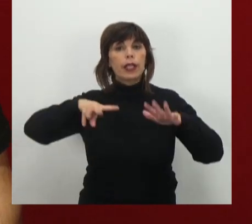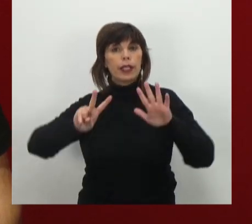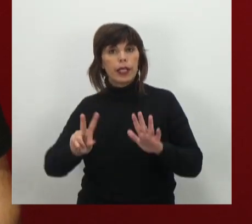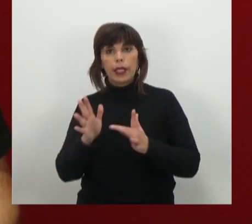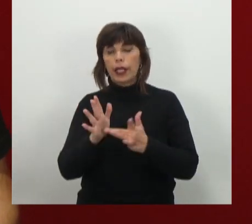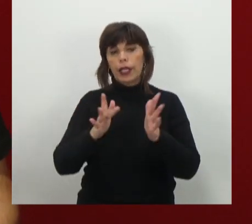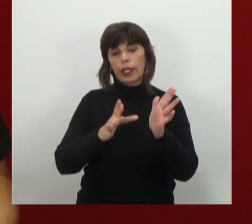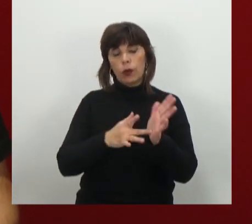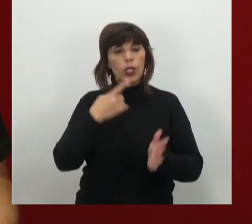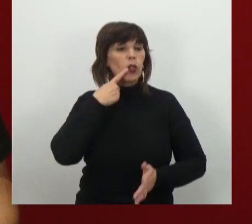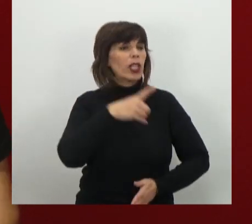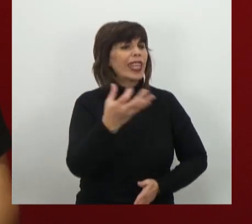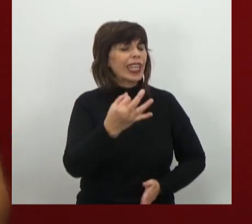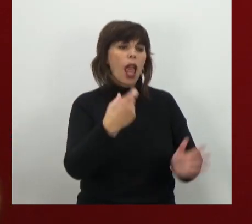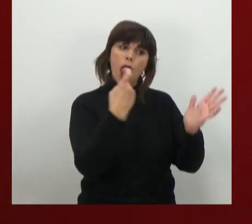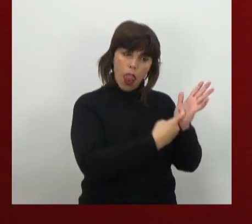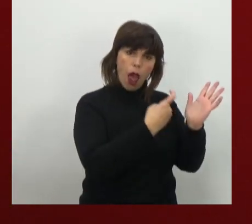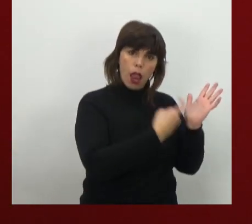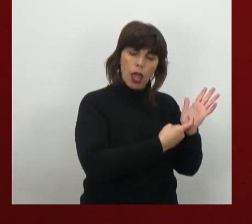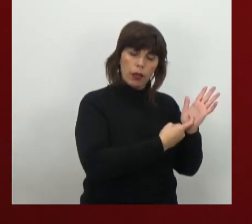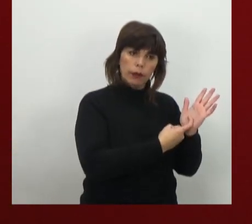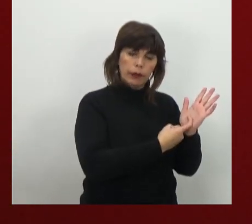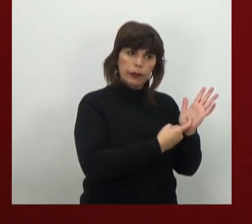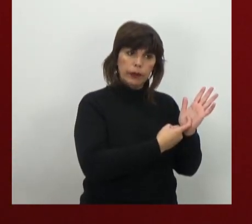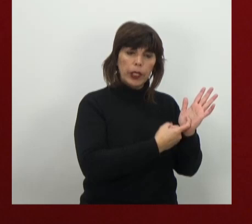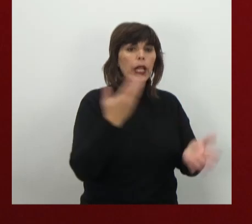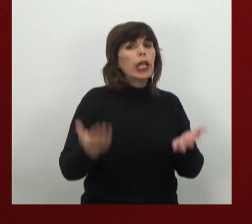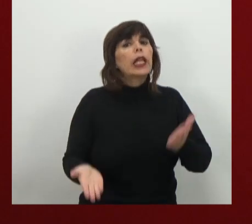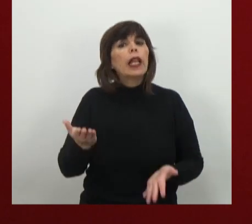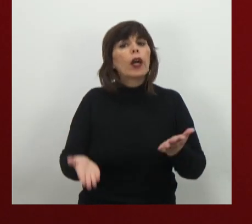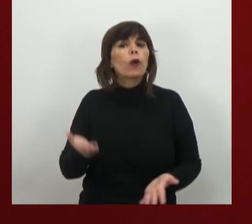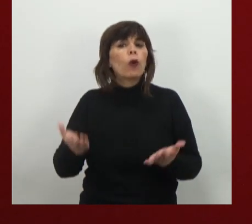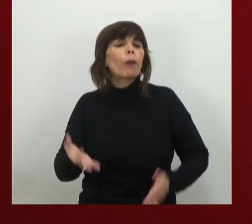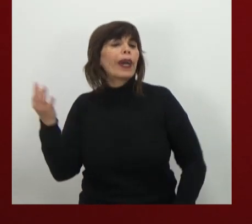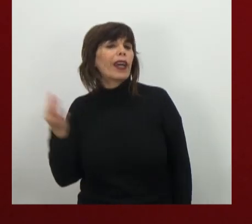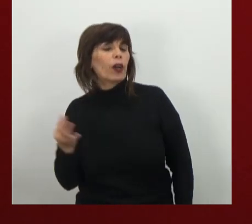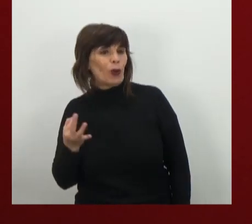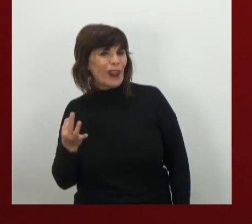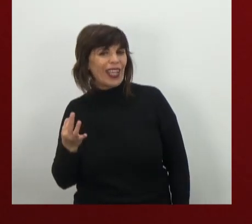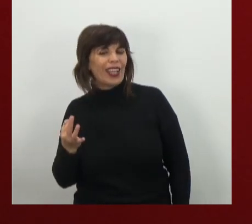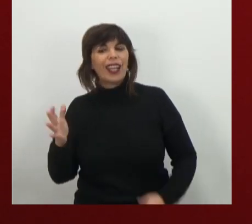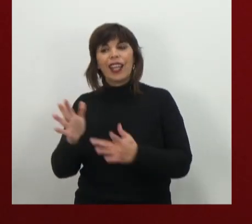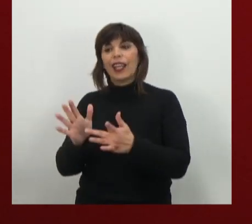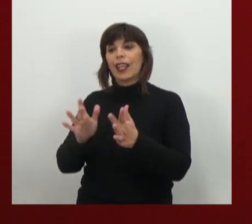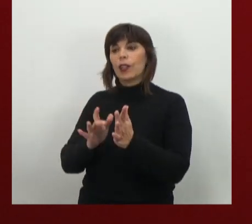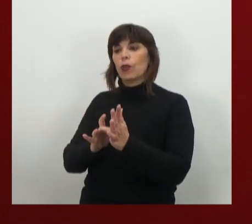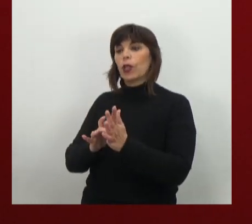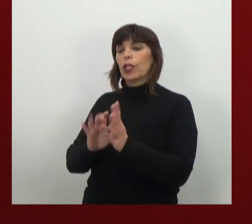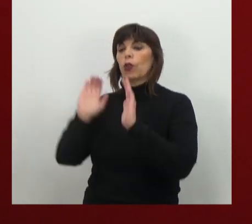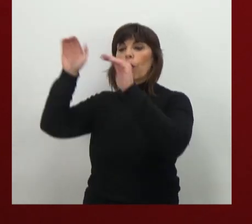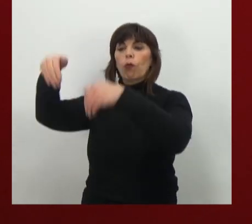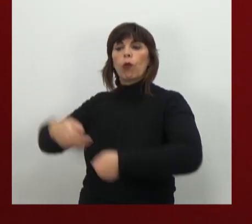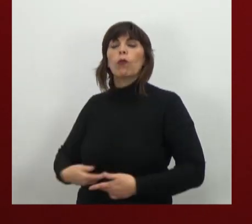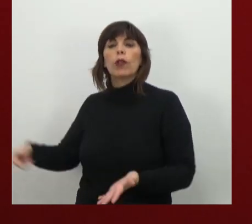menciona la ley, él compara la ley con su venida, y en un